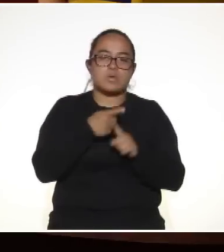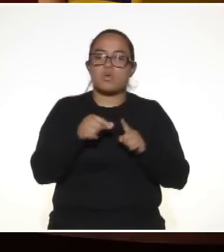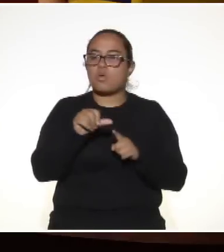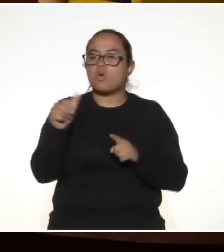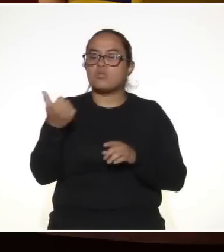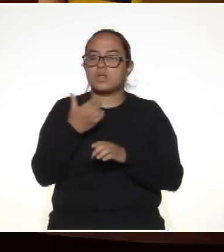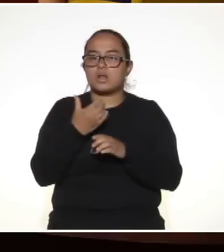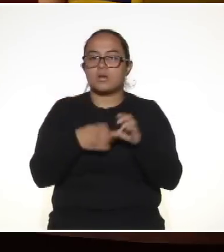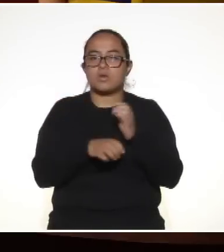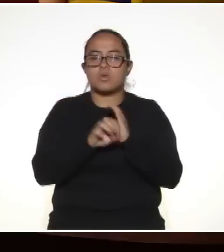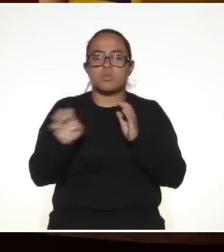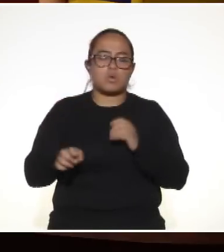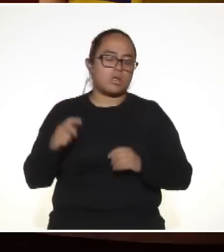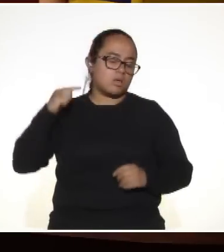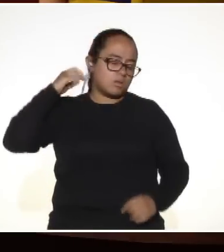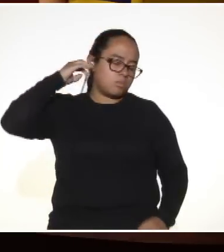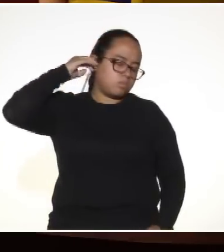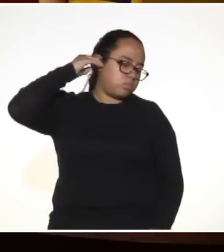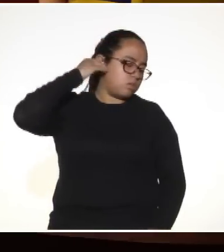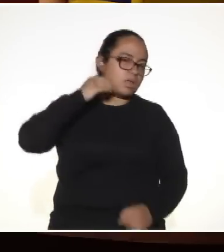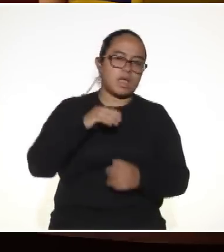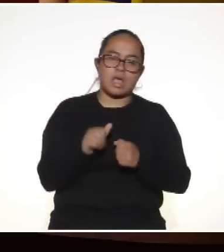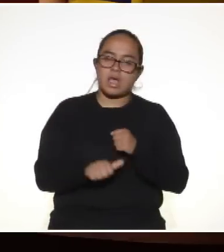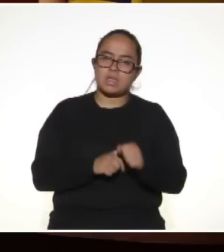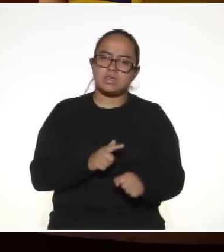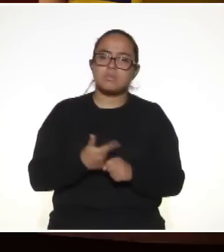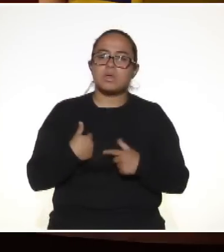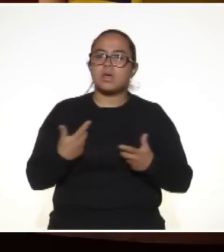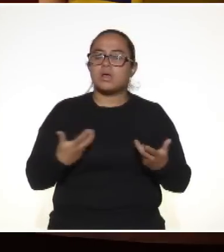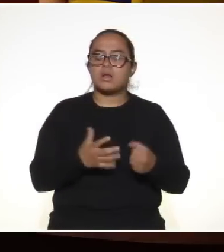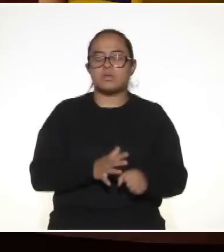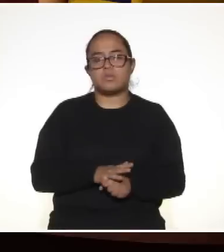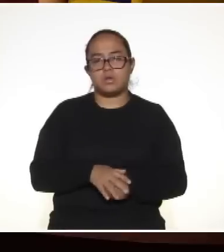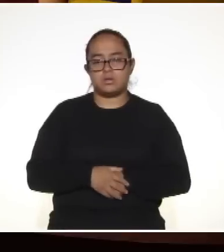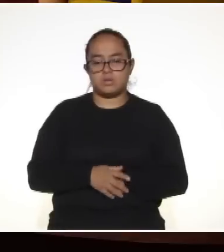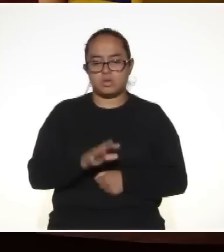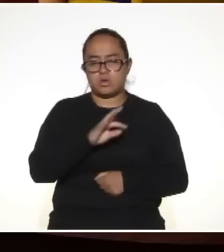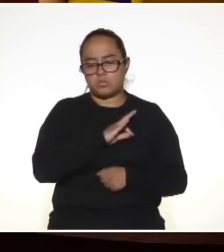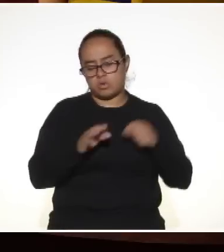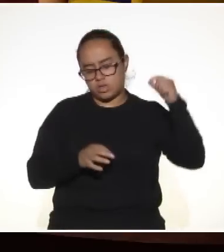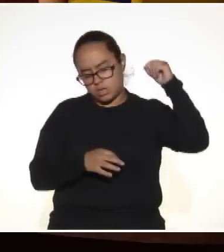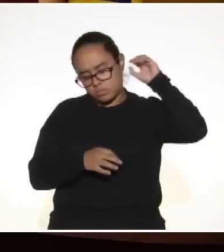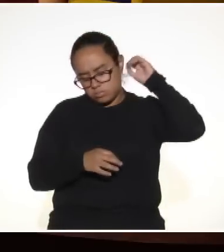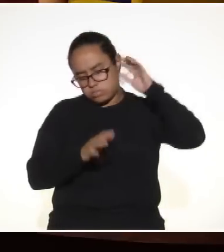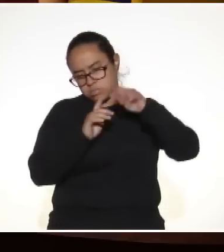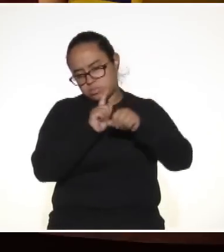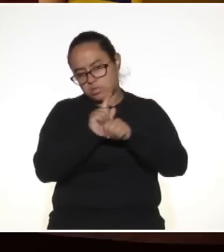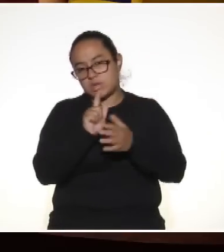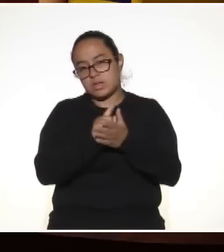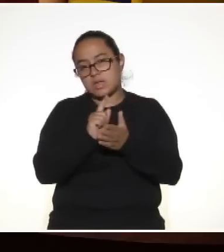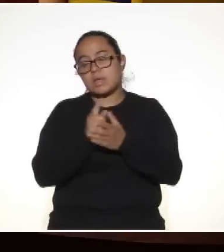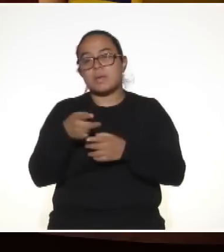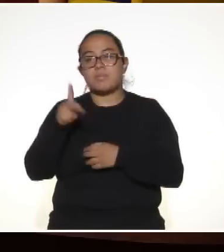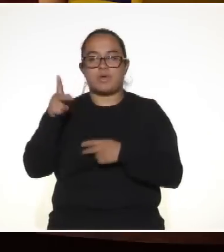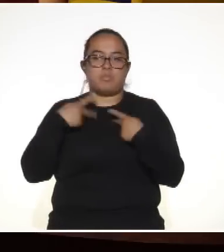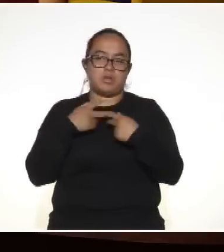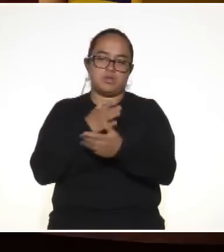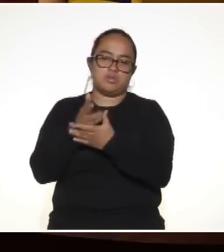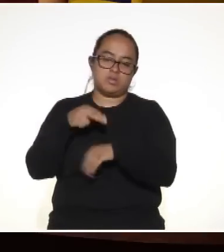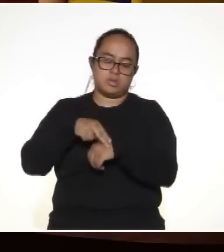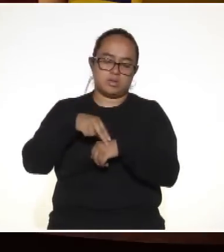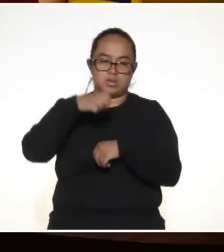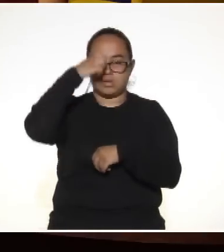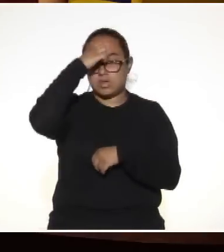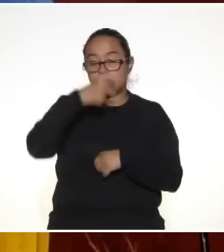se te mete un animal a la oreja. ¿Qué hacer? Pues sí, pueden hacerse lavados ópticos, pero yo creo que por el experto. Ok, pero si estás en